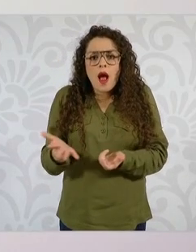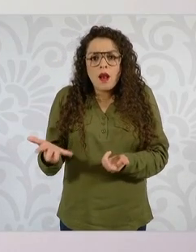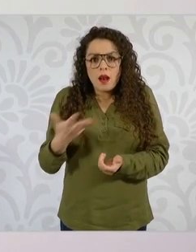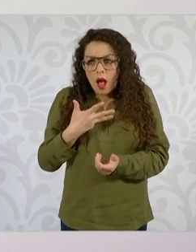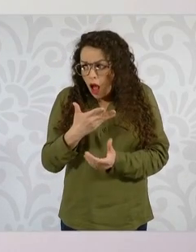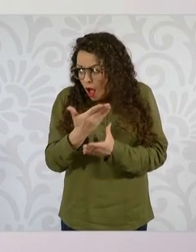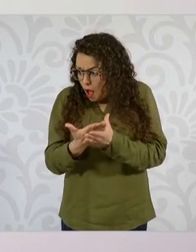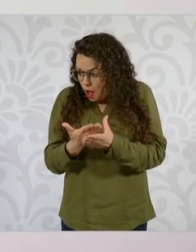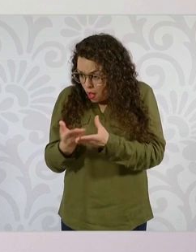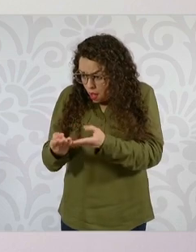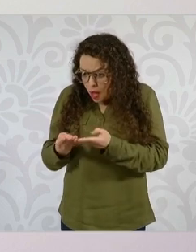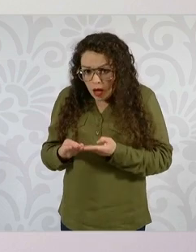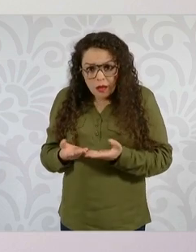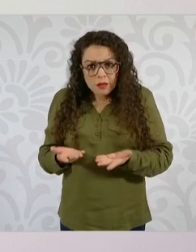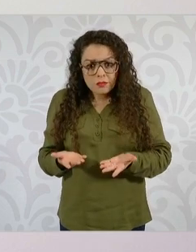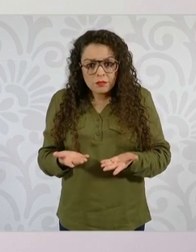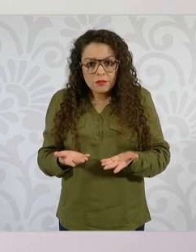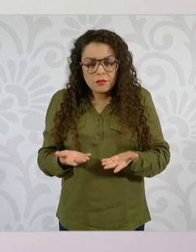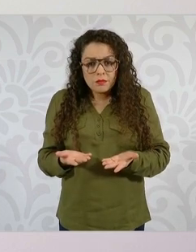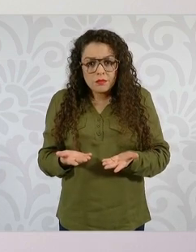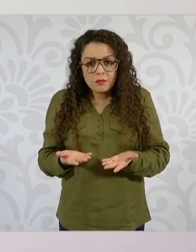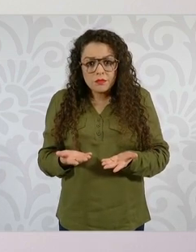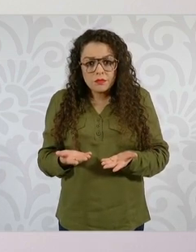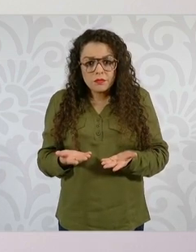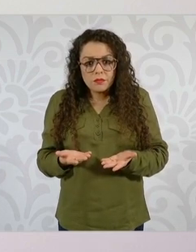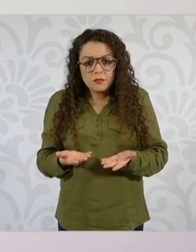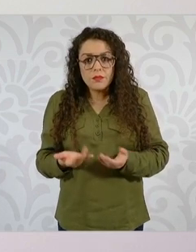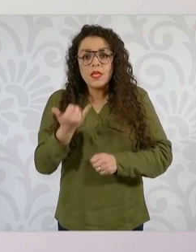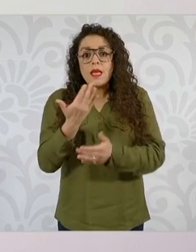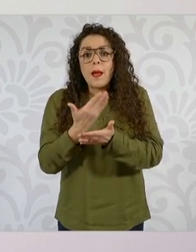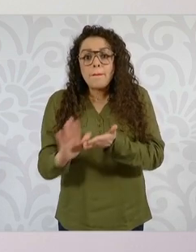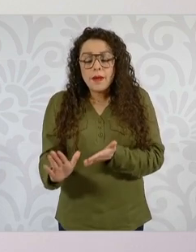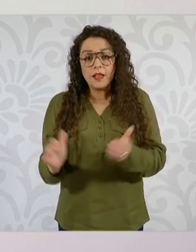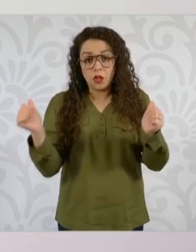no, pero es que no tiene sustento jurídico no,